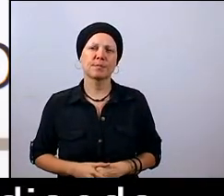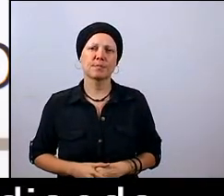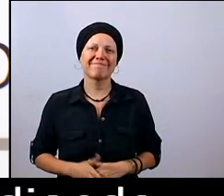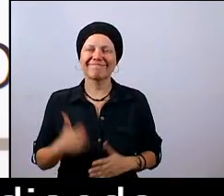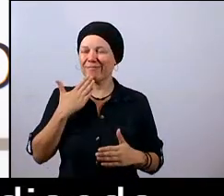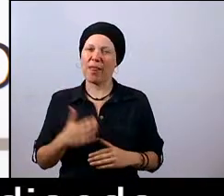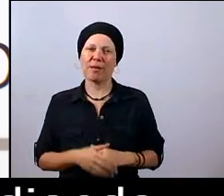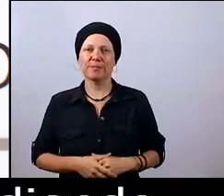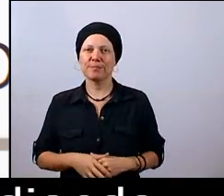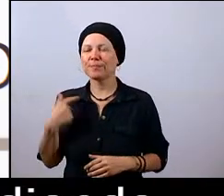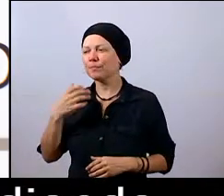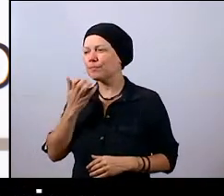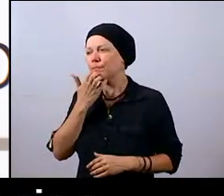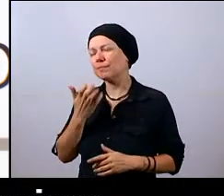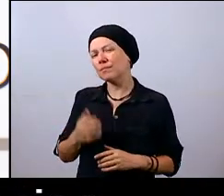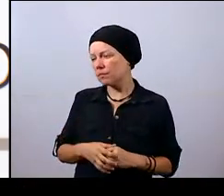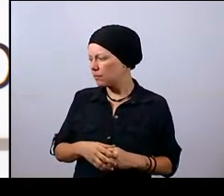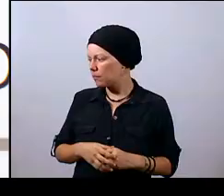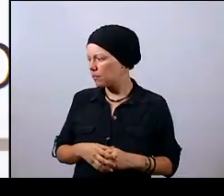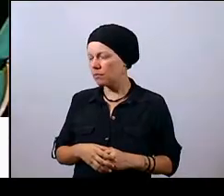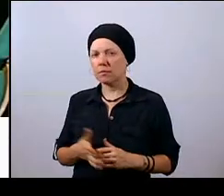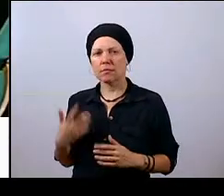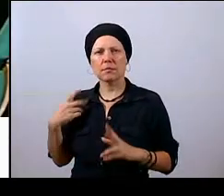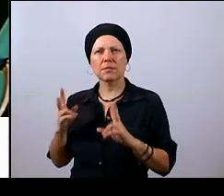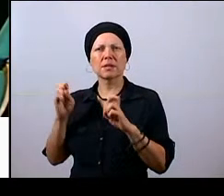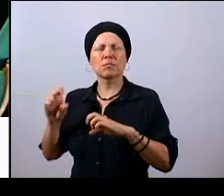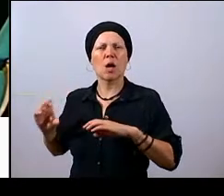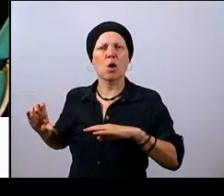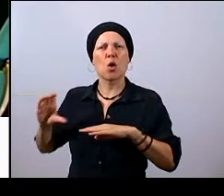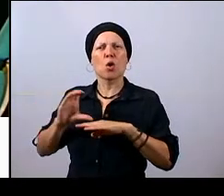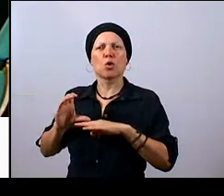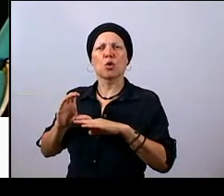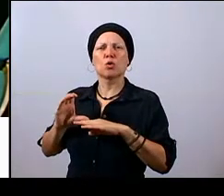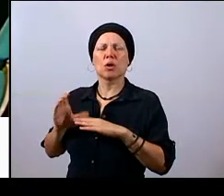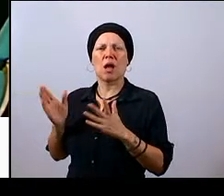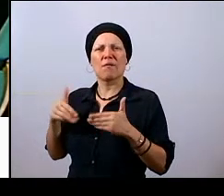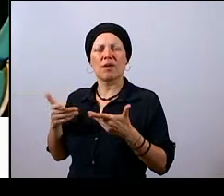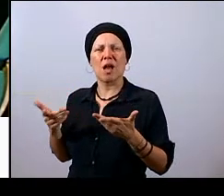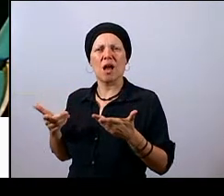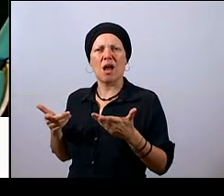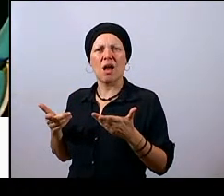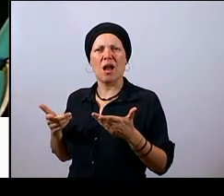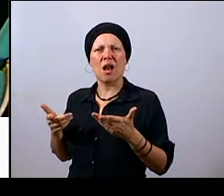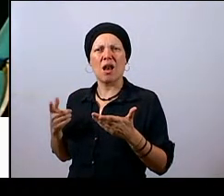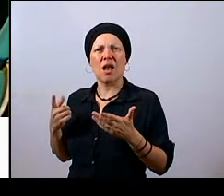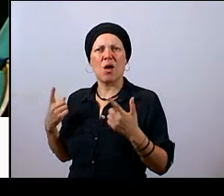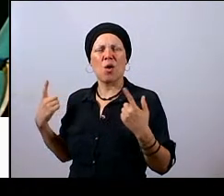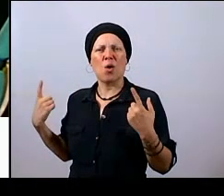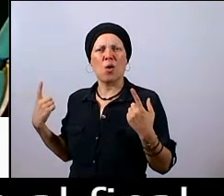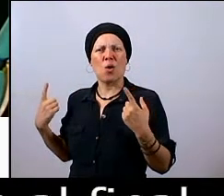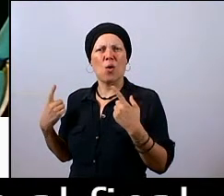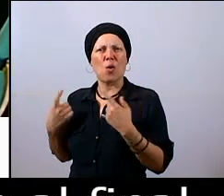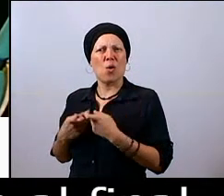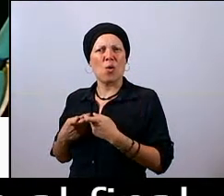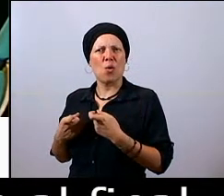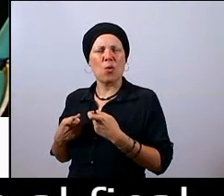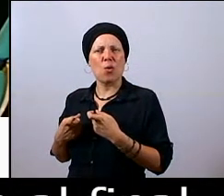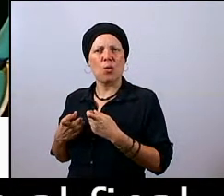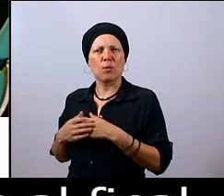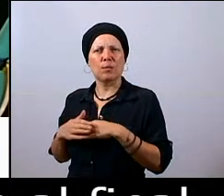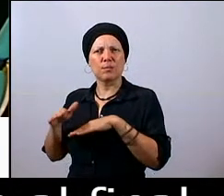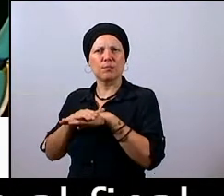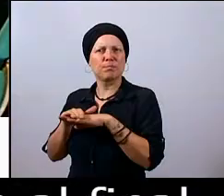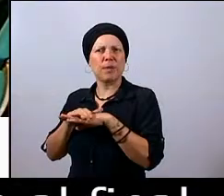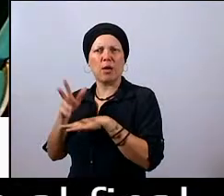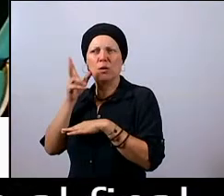Gracias. Sí, por retomar ese tema, consejera, todo parece indicar que al final esto vaya a un conflicto grave competencial, como tal vez no hemos visto